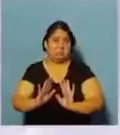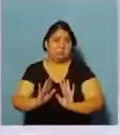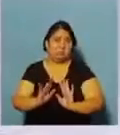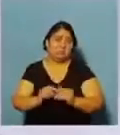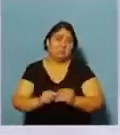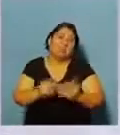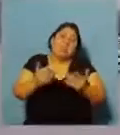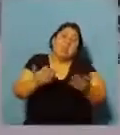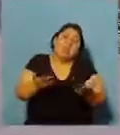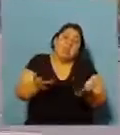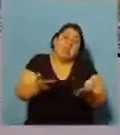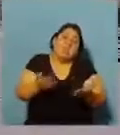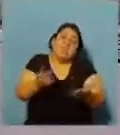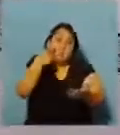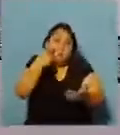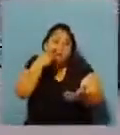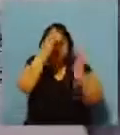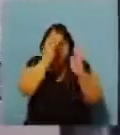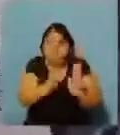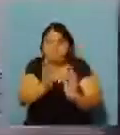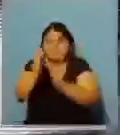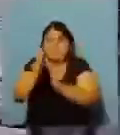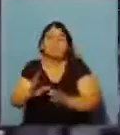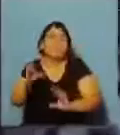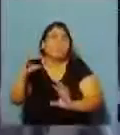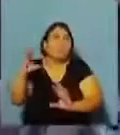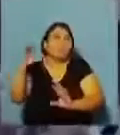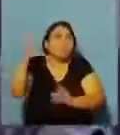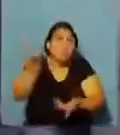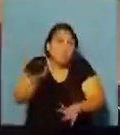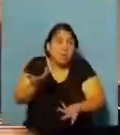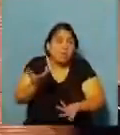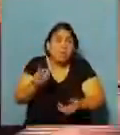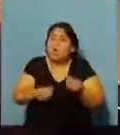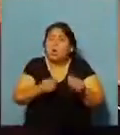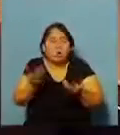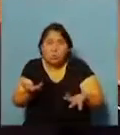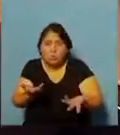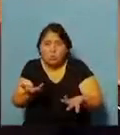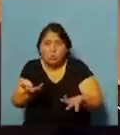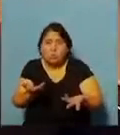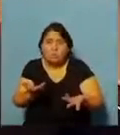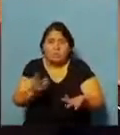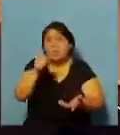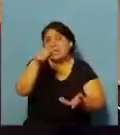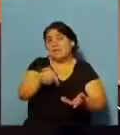antropométricamente específica. Se crea un modelo de persona, que es lo que se pretende contrarrestar con esta